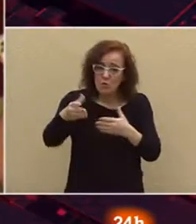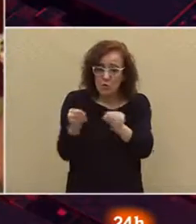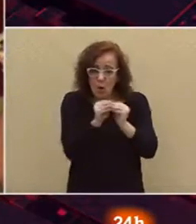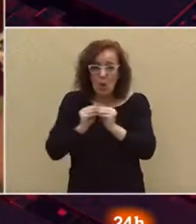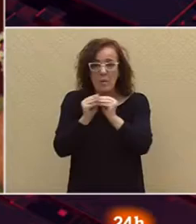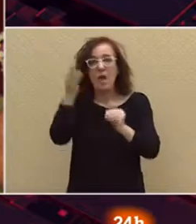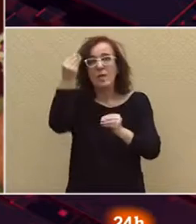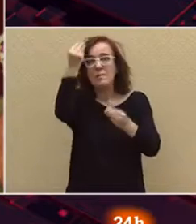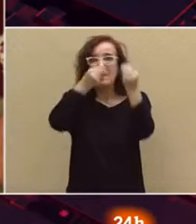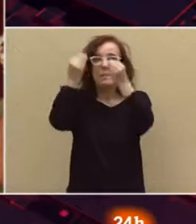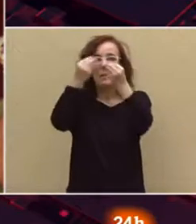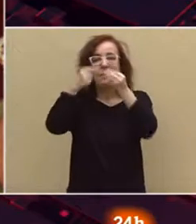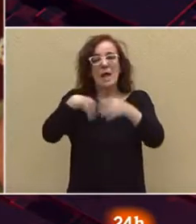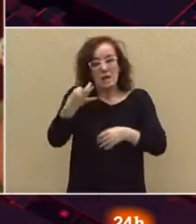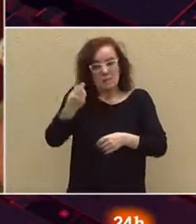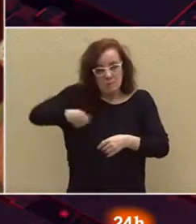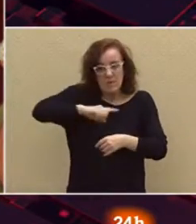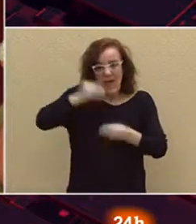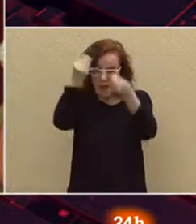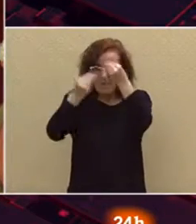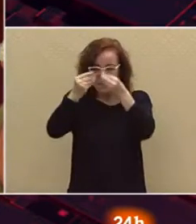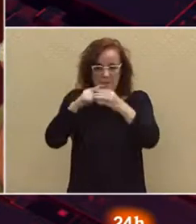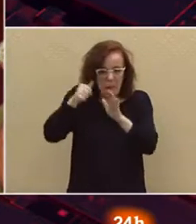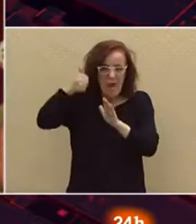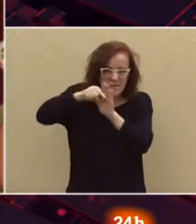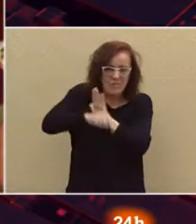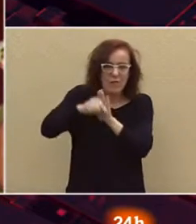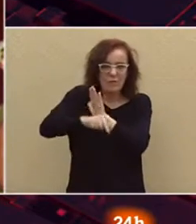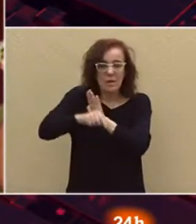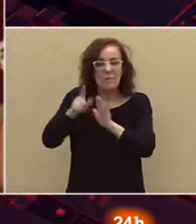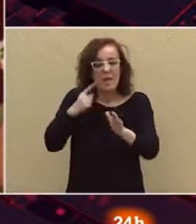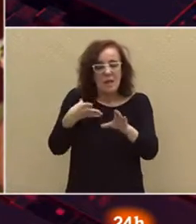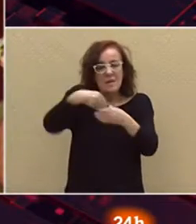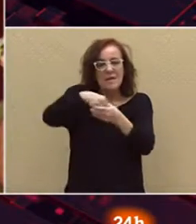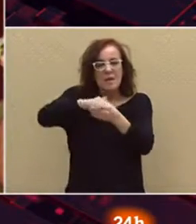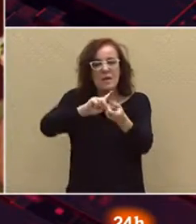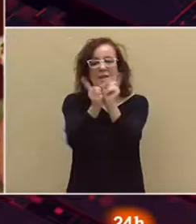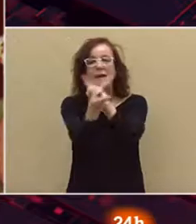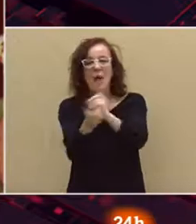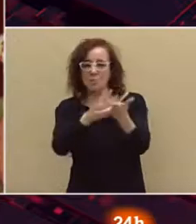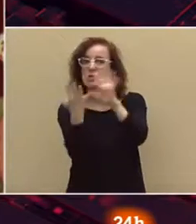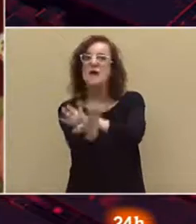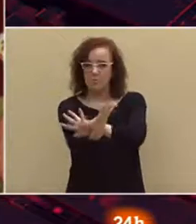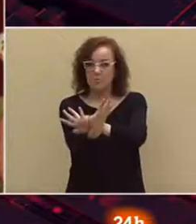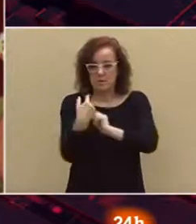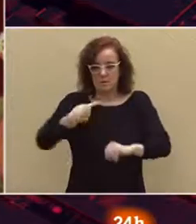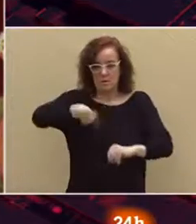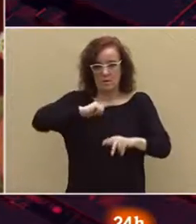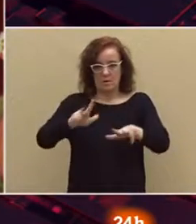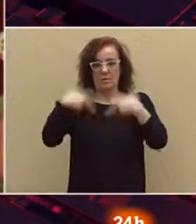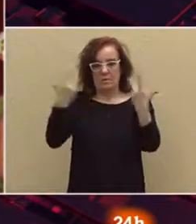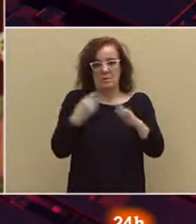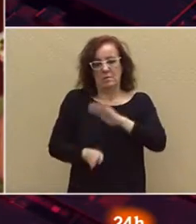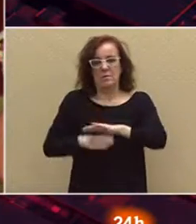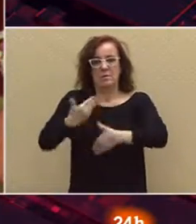reflexionar en profundidad para incorporar los cambios y transformaciones que nos permitan dar continuidad a nuestra